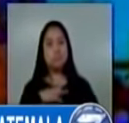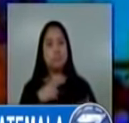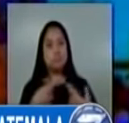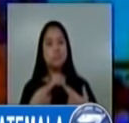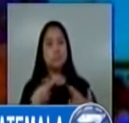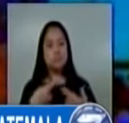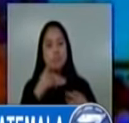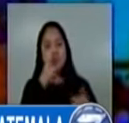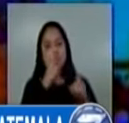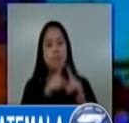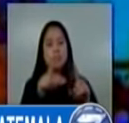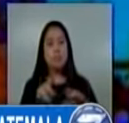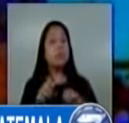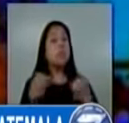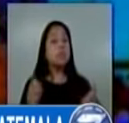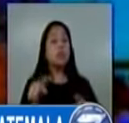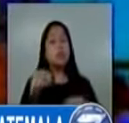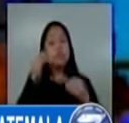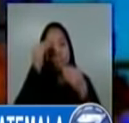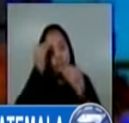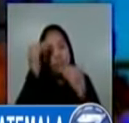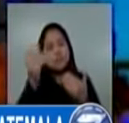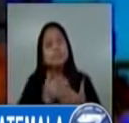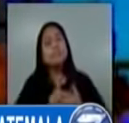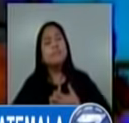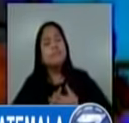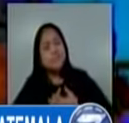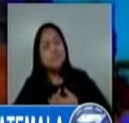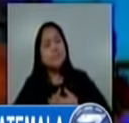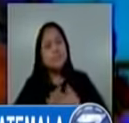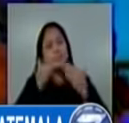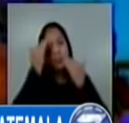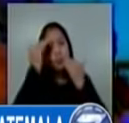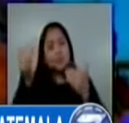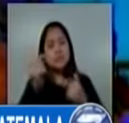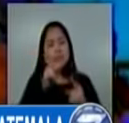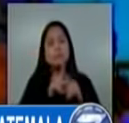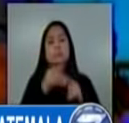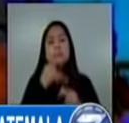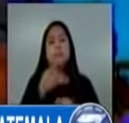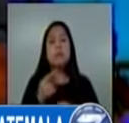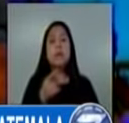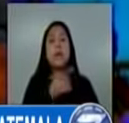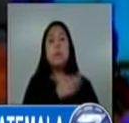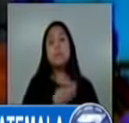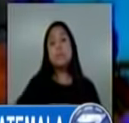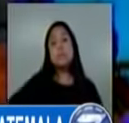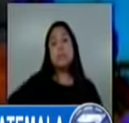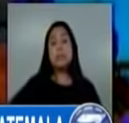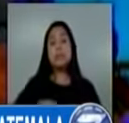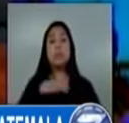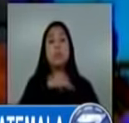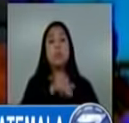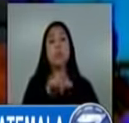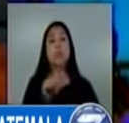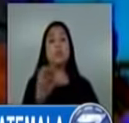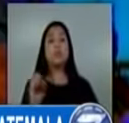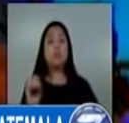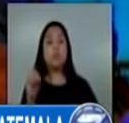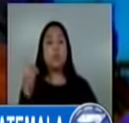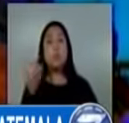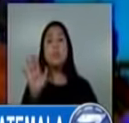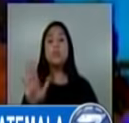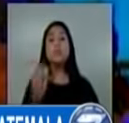cuales pues, agradecemos profundamente al presidente López Obrador su colaboración